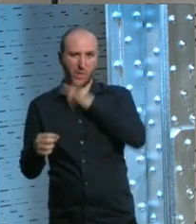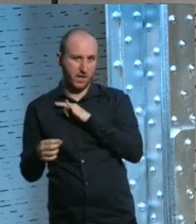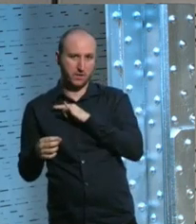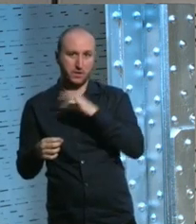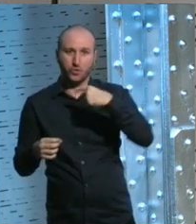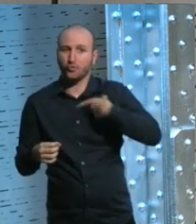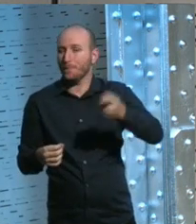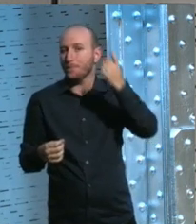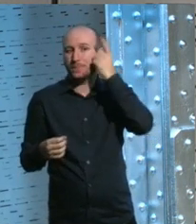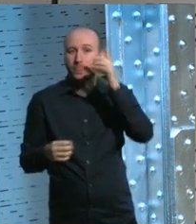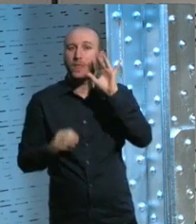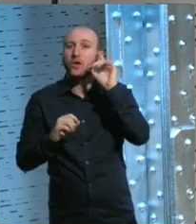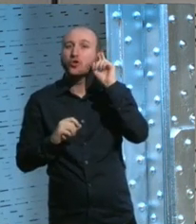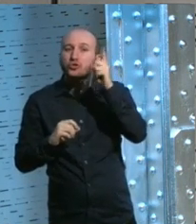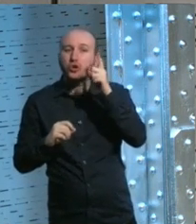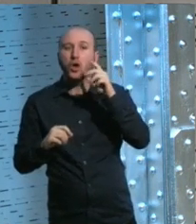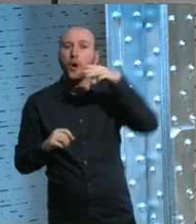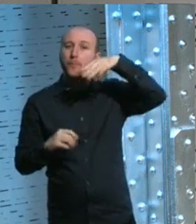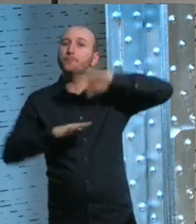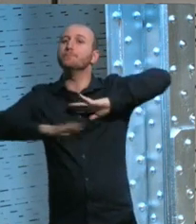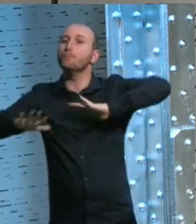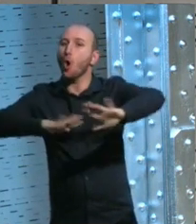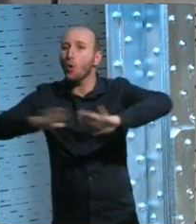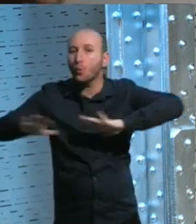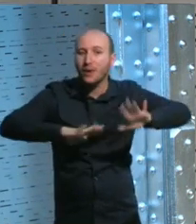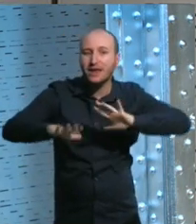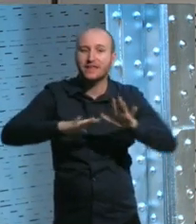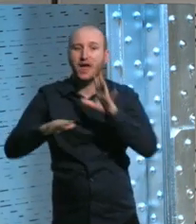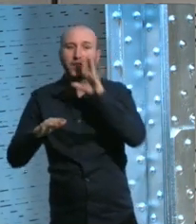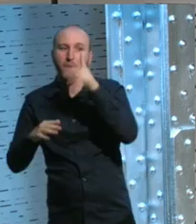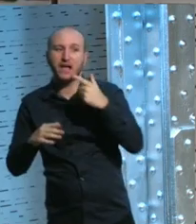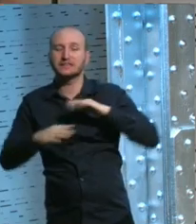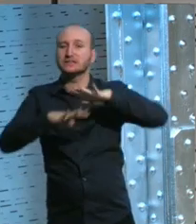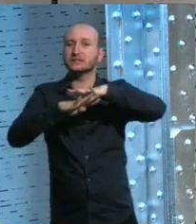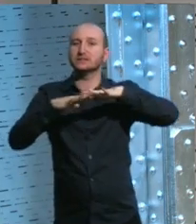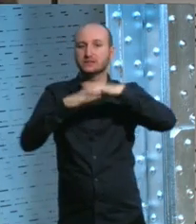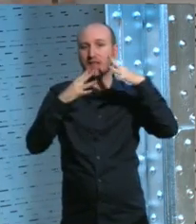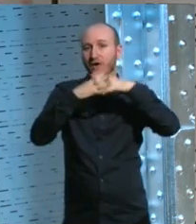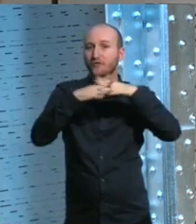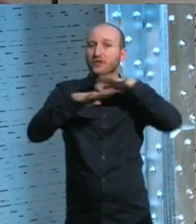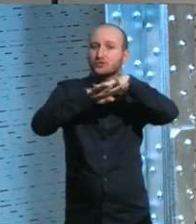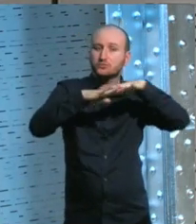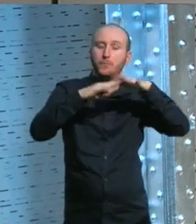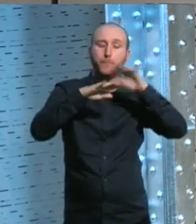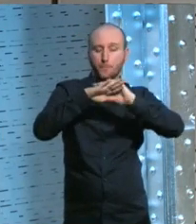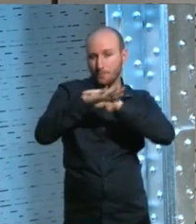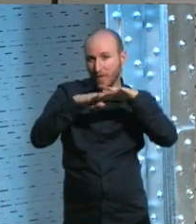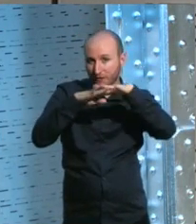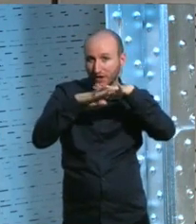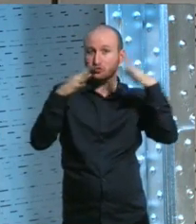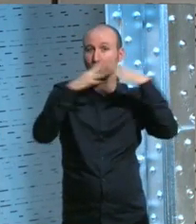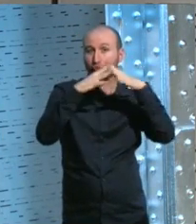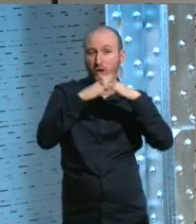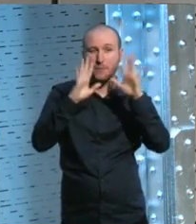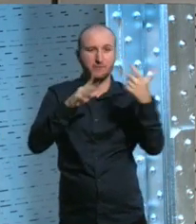de mobicuidad, que es movilidad más ubicuidad de la infraestructura, pero tampoco es esto. Y yo no